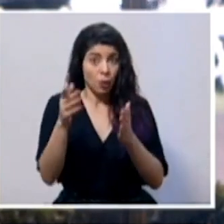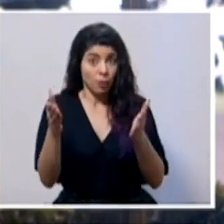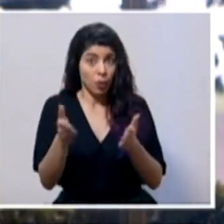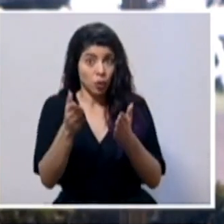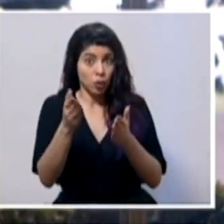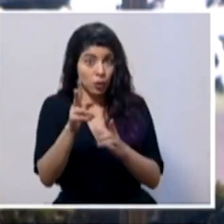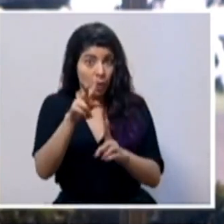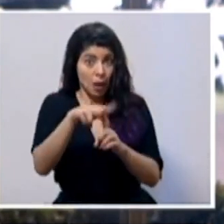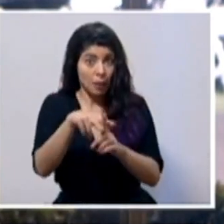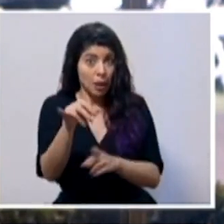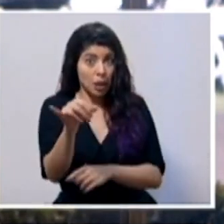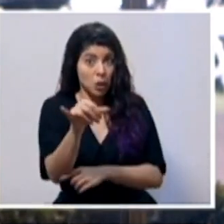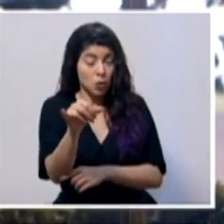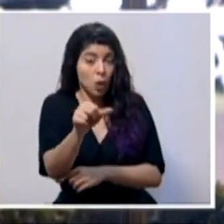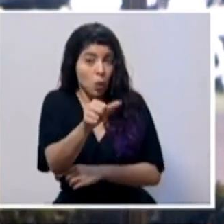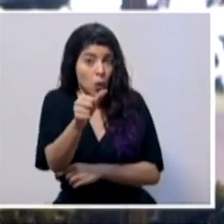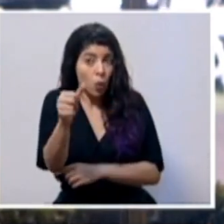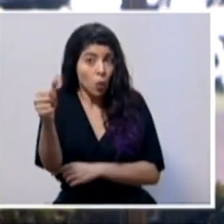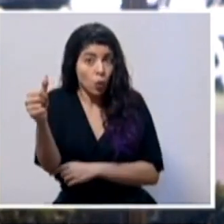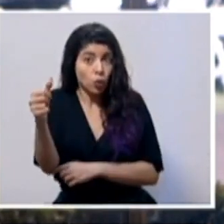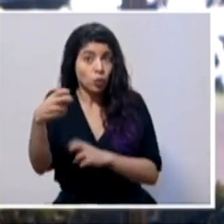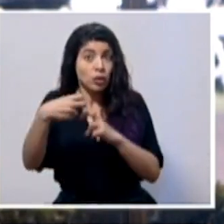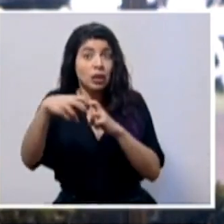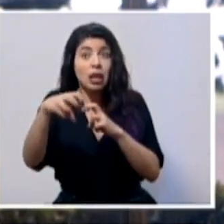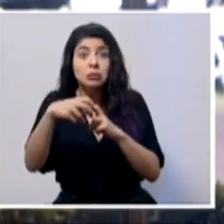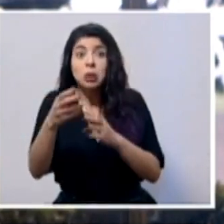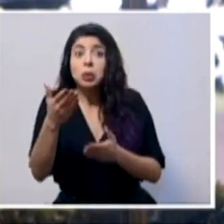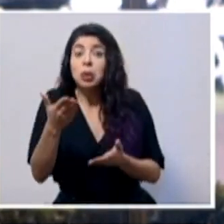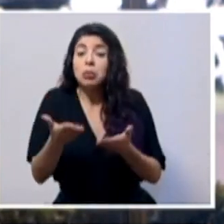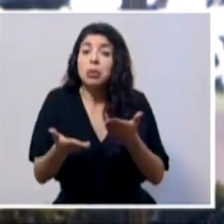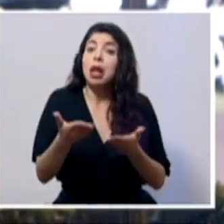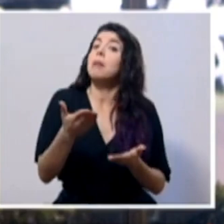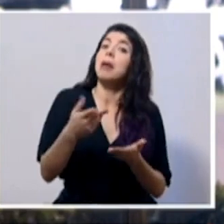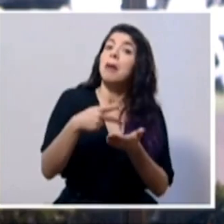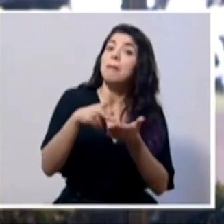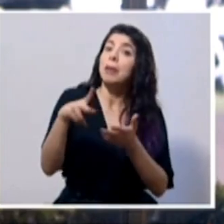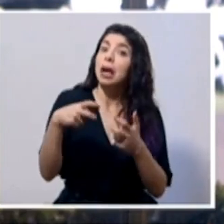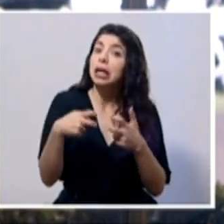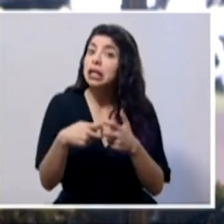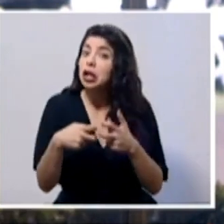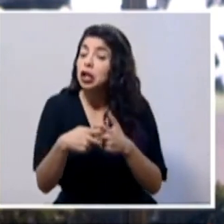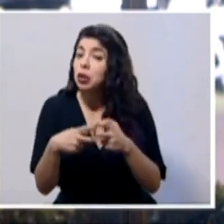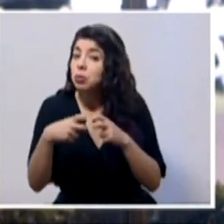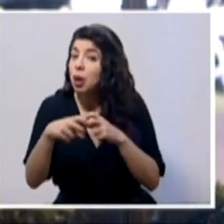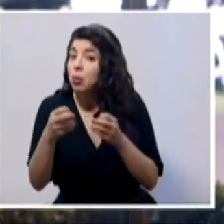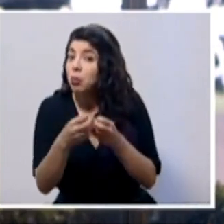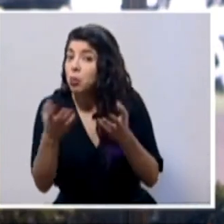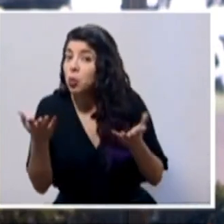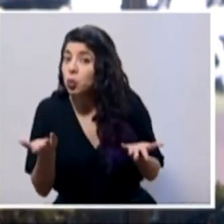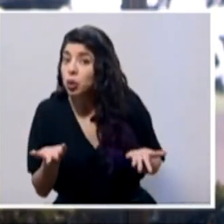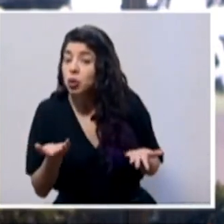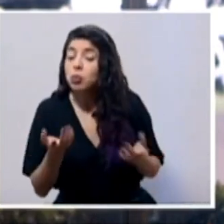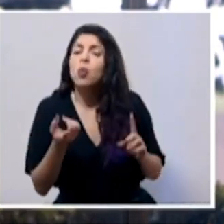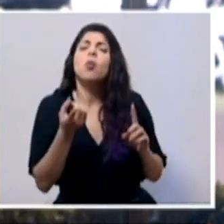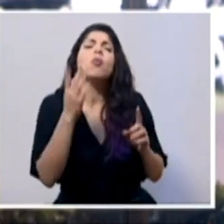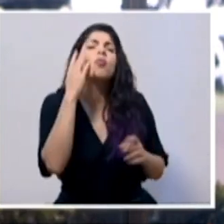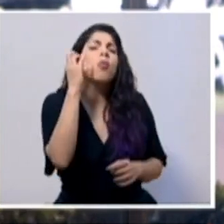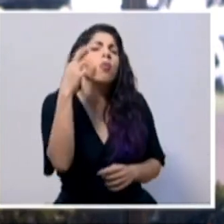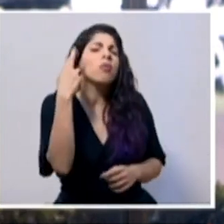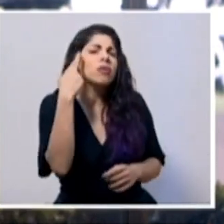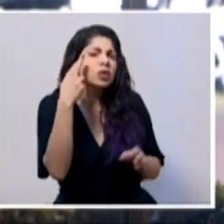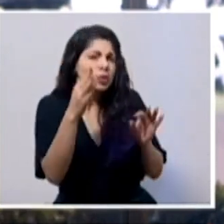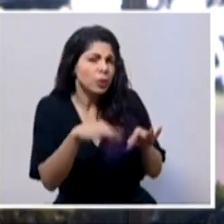lo mismo en otros sectores del transporte, por ejemplo, en el pago electrónico, en el transporte público, y cuál sería su importancia.